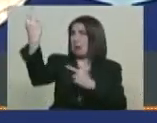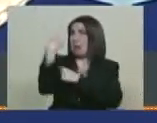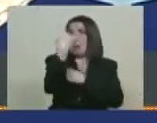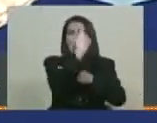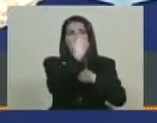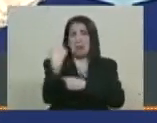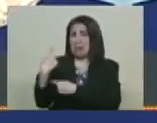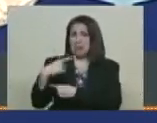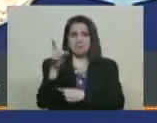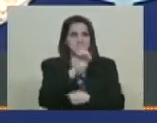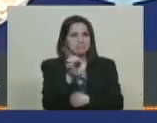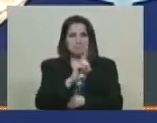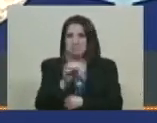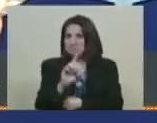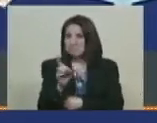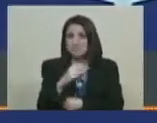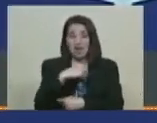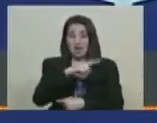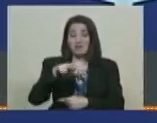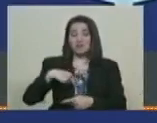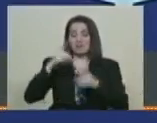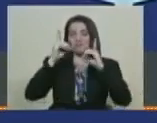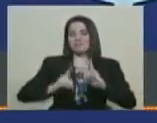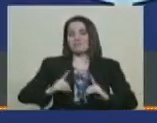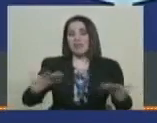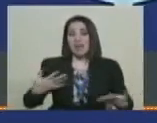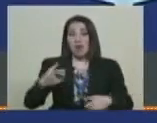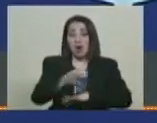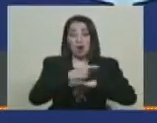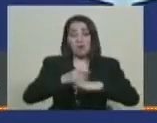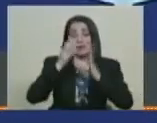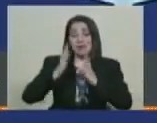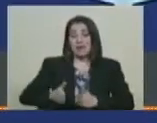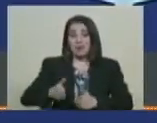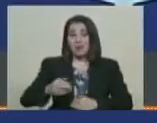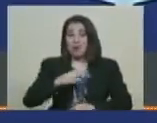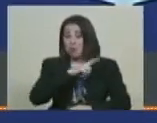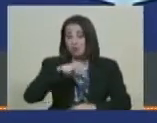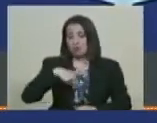Ahora, he recibido este proyecto,